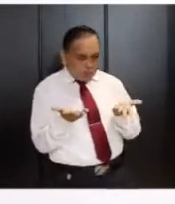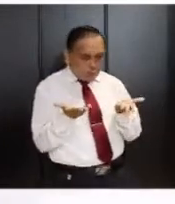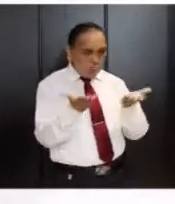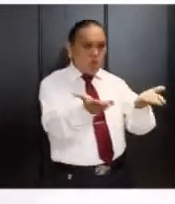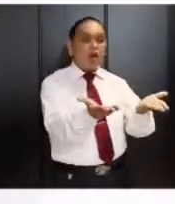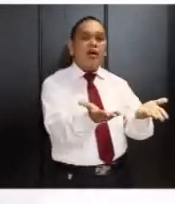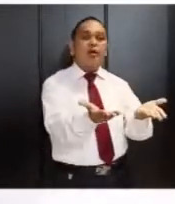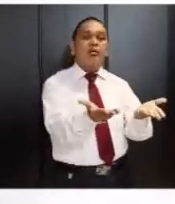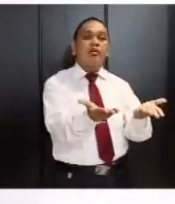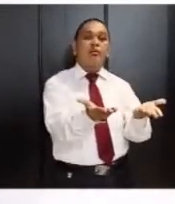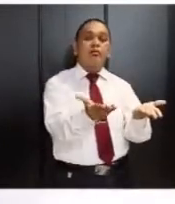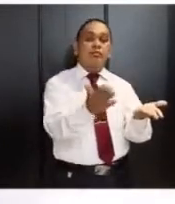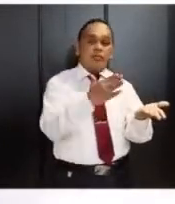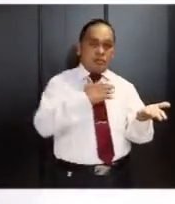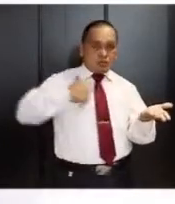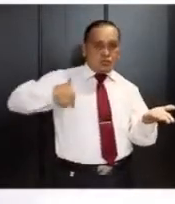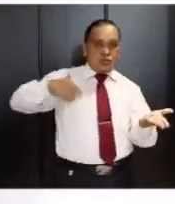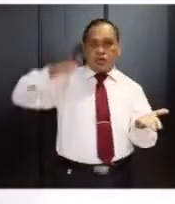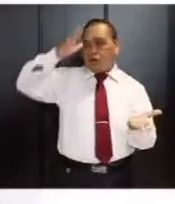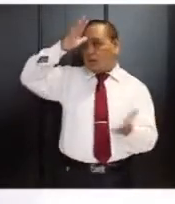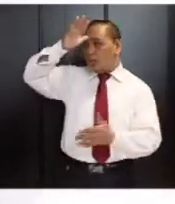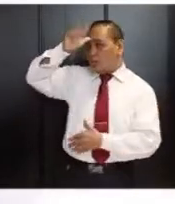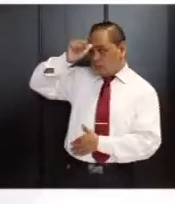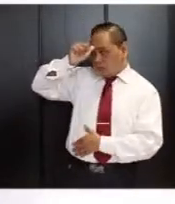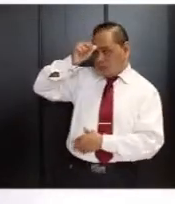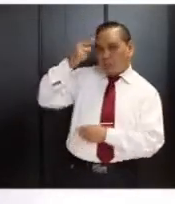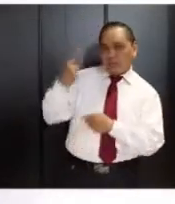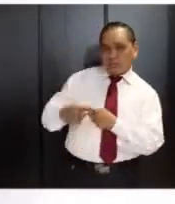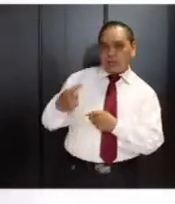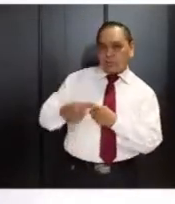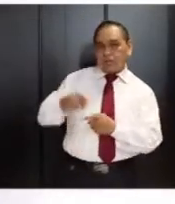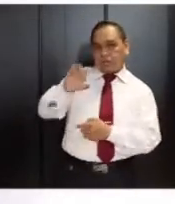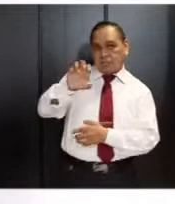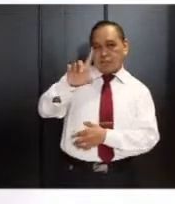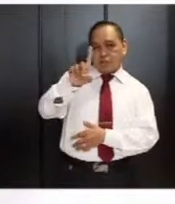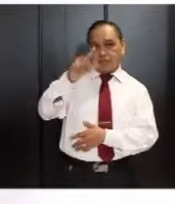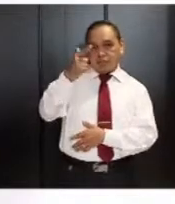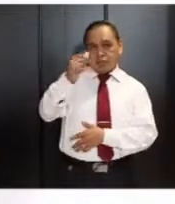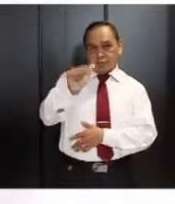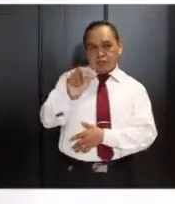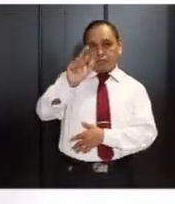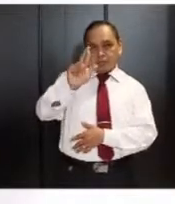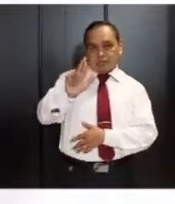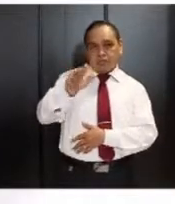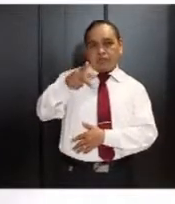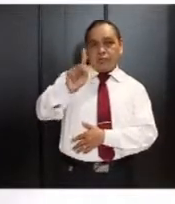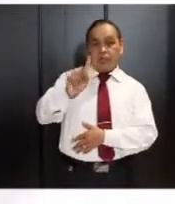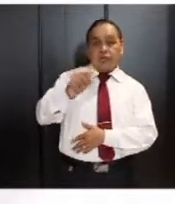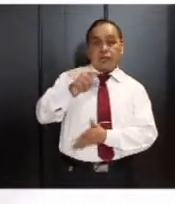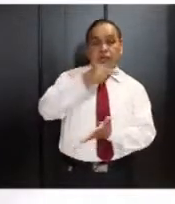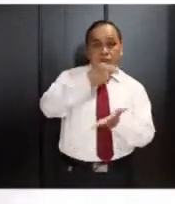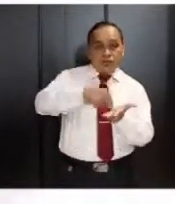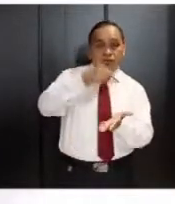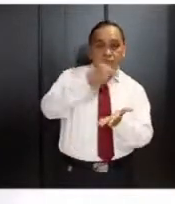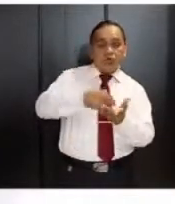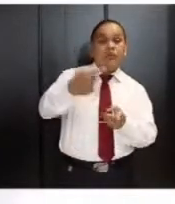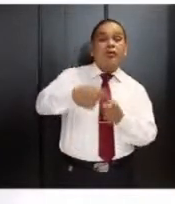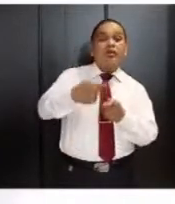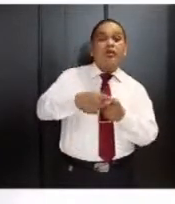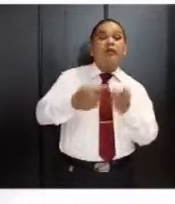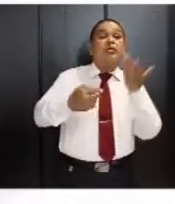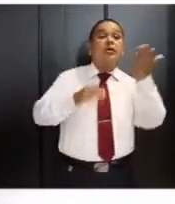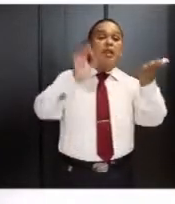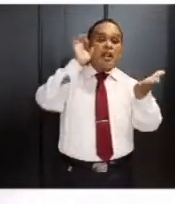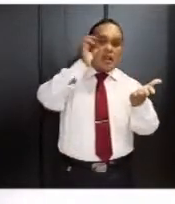terreno. Así lo acordamos con Edgar Hernández, aunque se firmó con Eliseo. En el terreno que